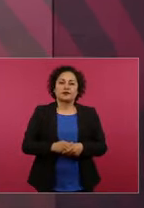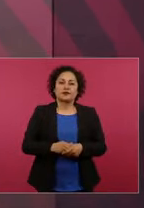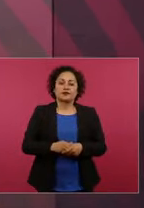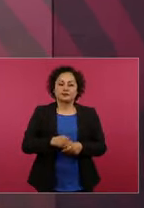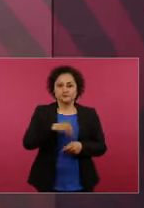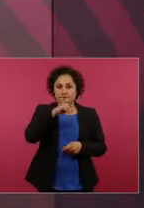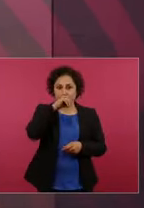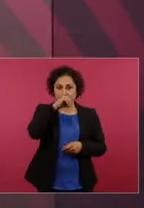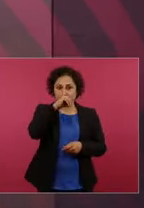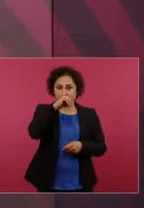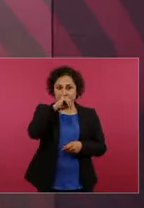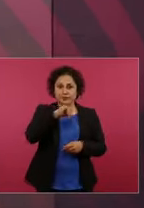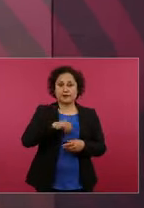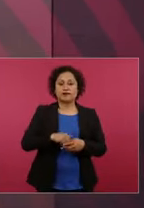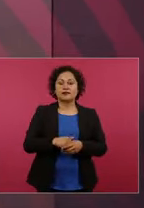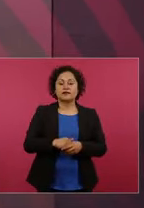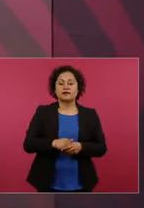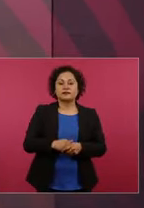decía,